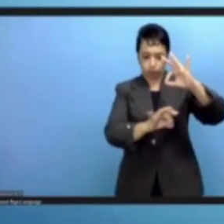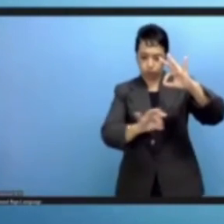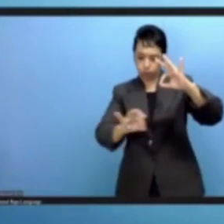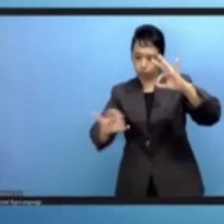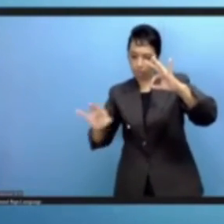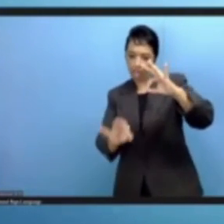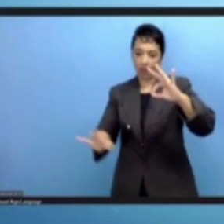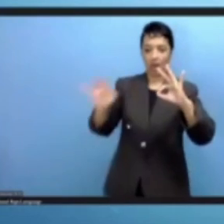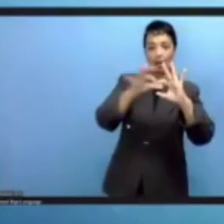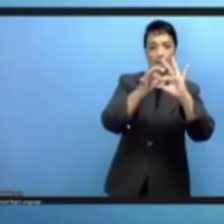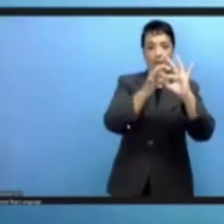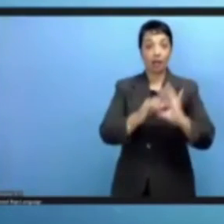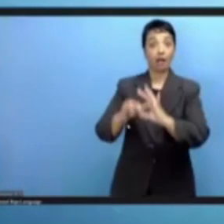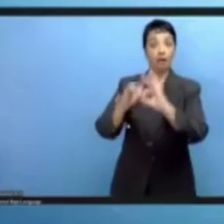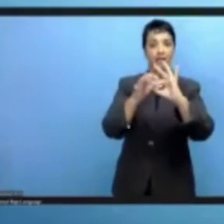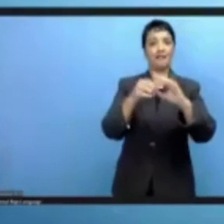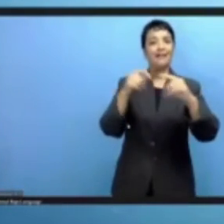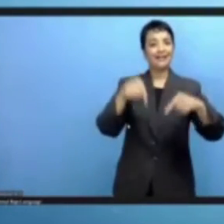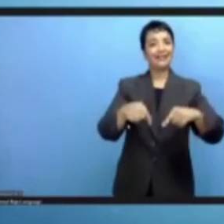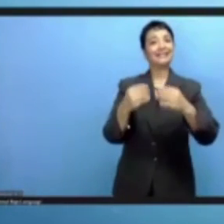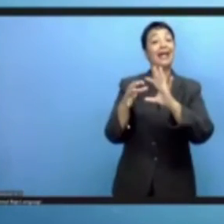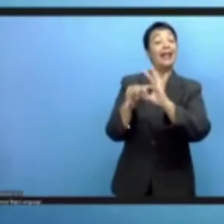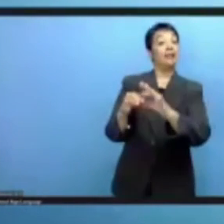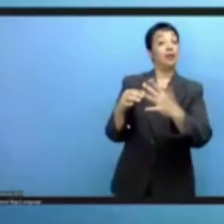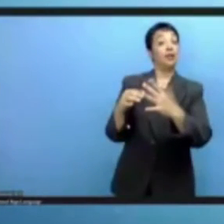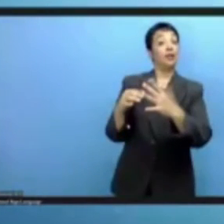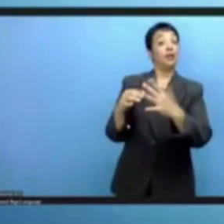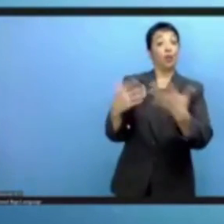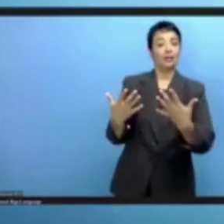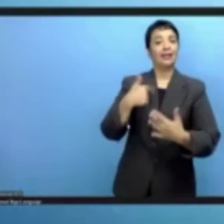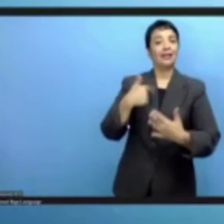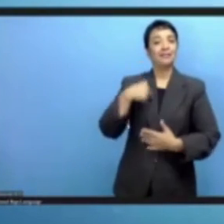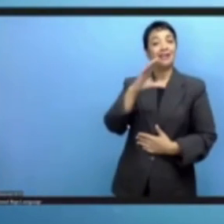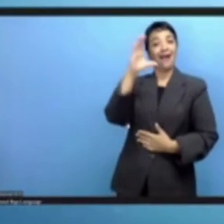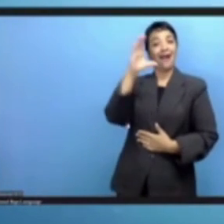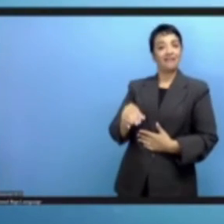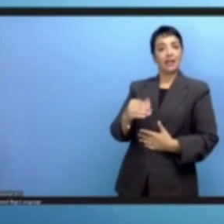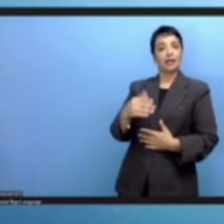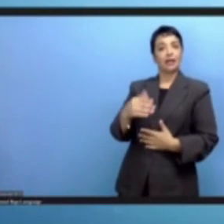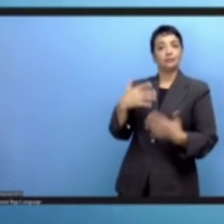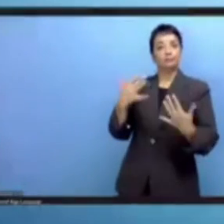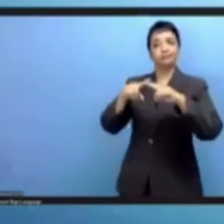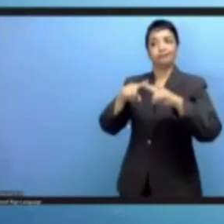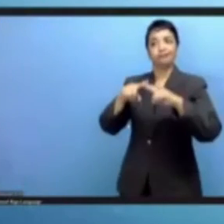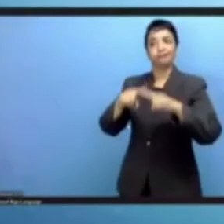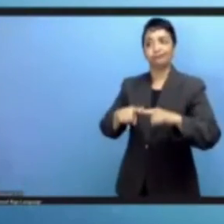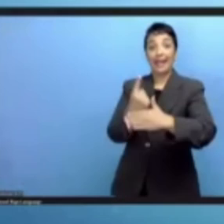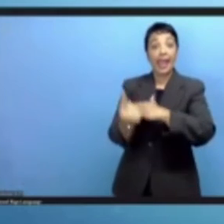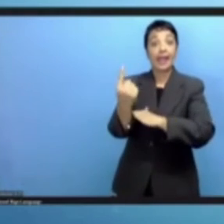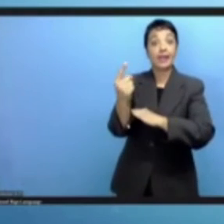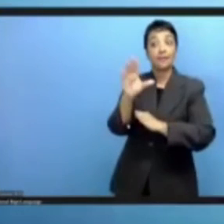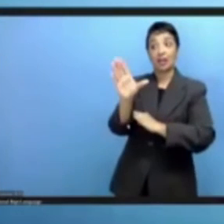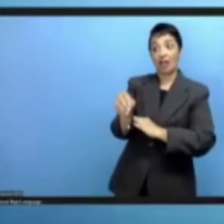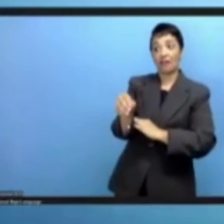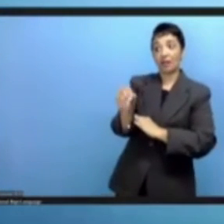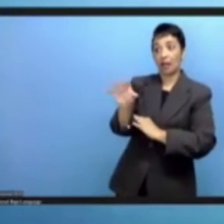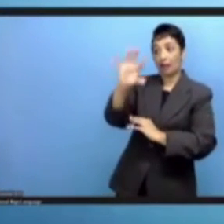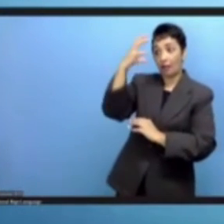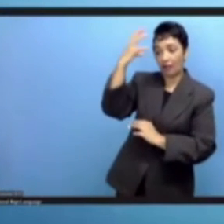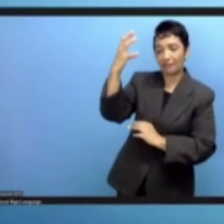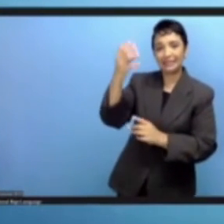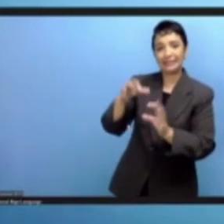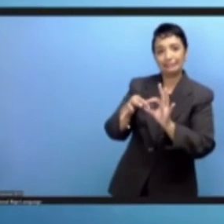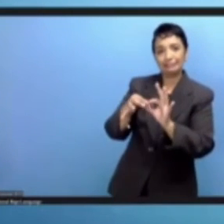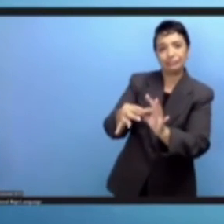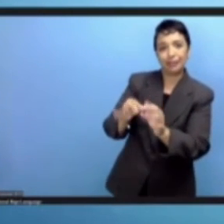óptica y centro de datos así como rutas de tráfico internacional las particularmente para África son dependencias